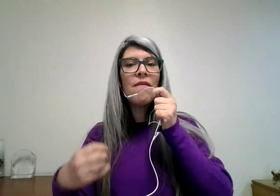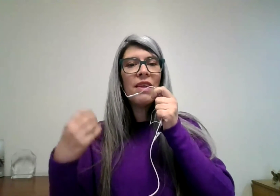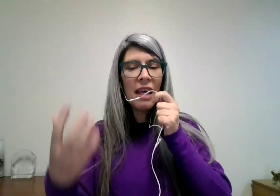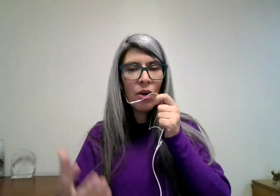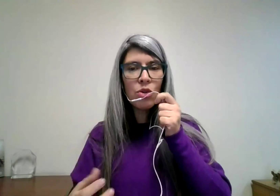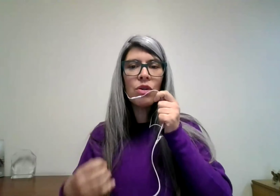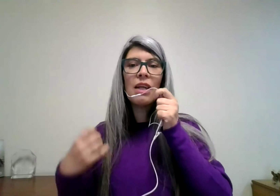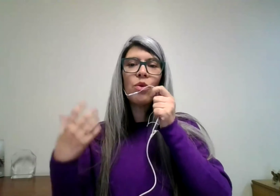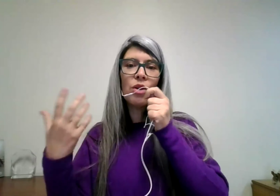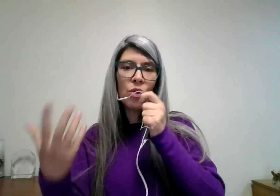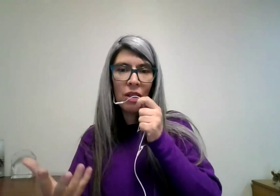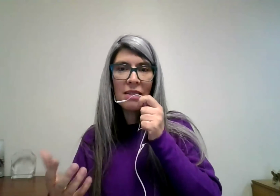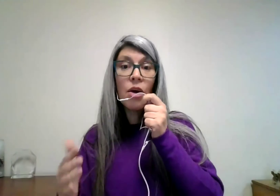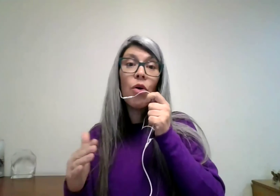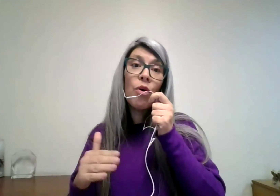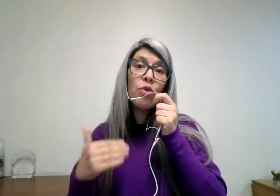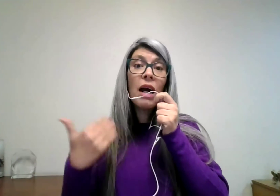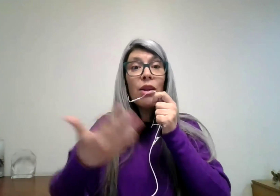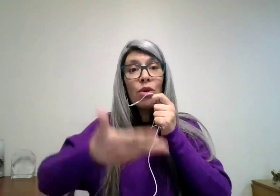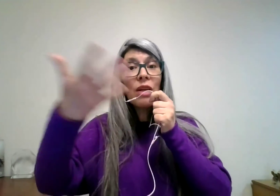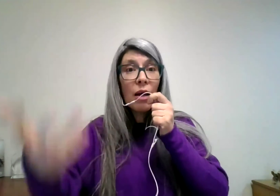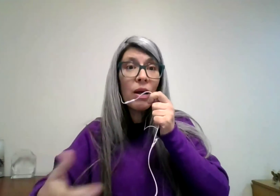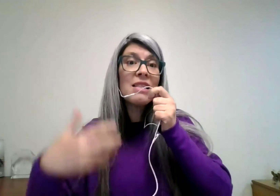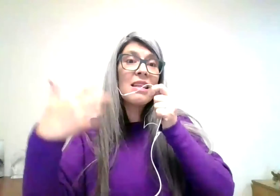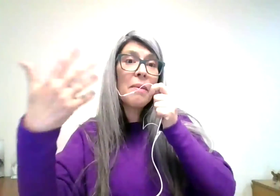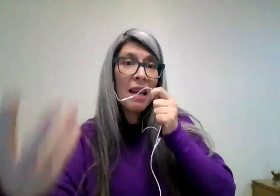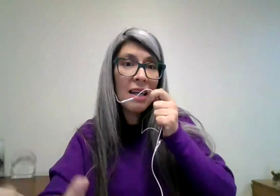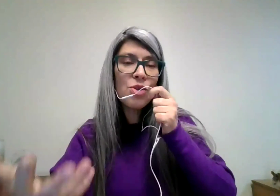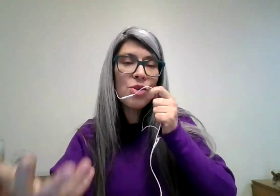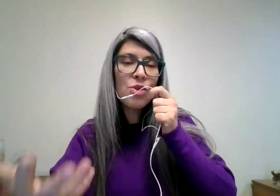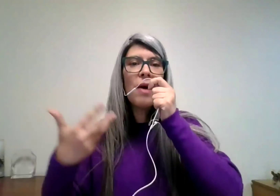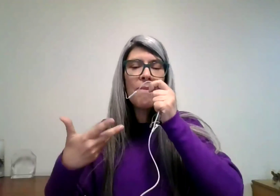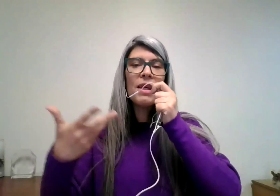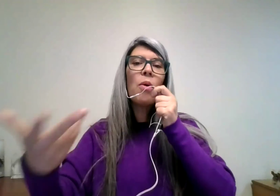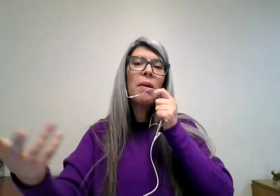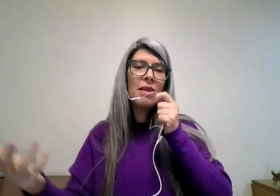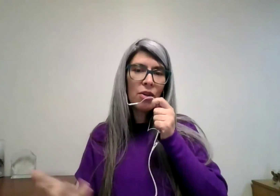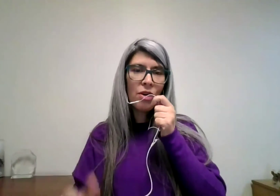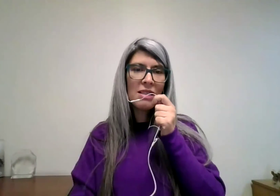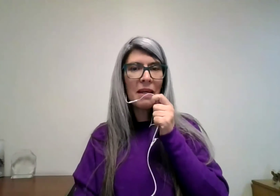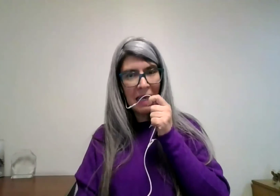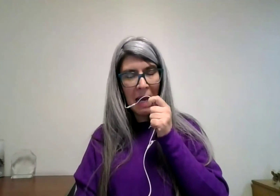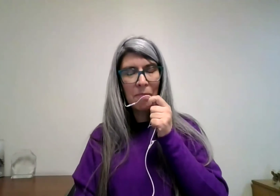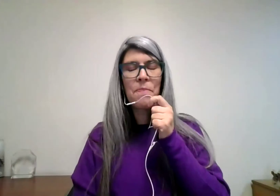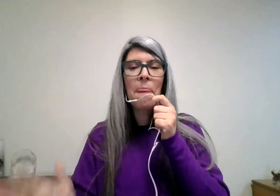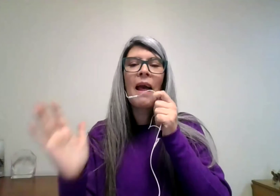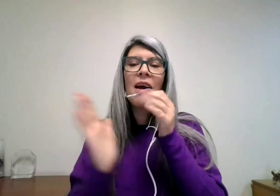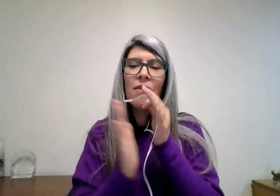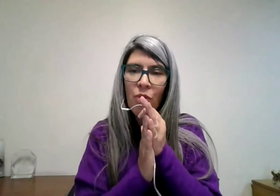generando videos, contando historias o buscando en otras escuelas si también han hecho algo y compartiendo ese